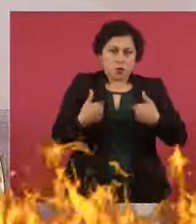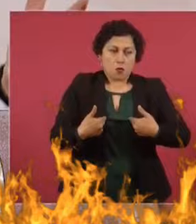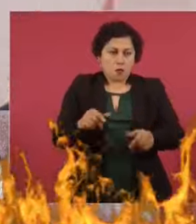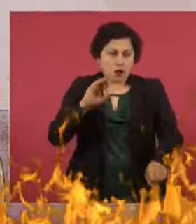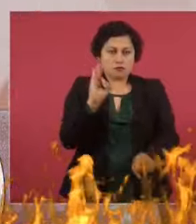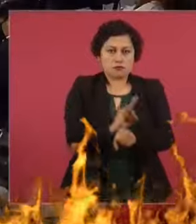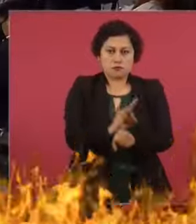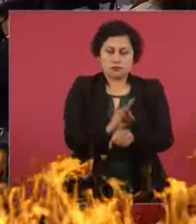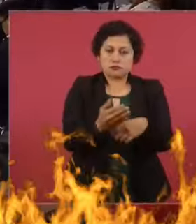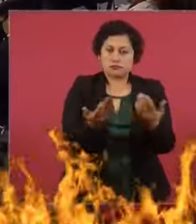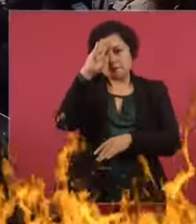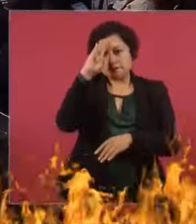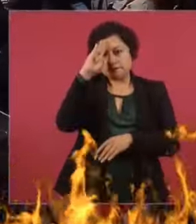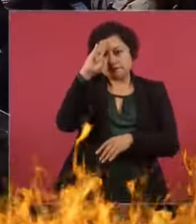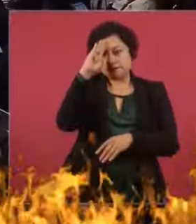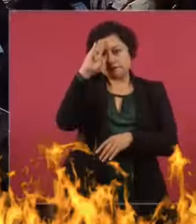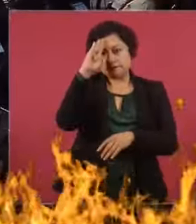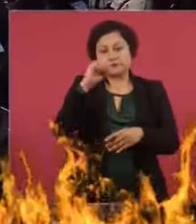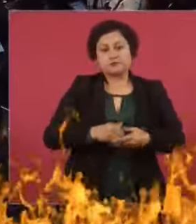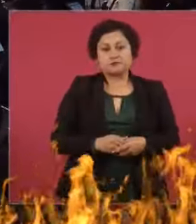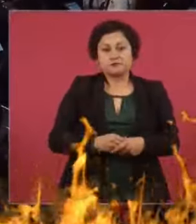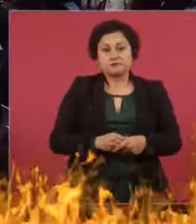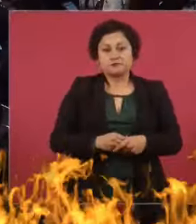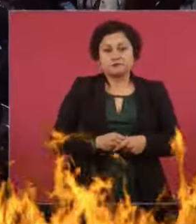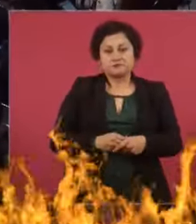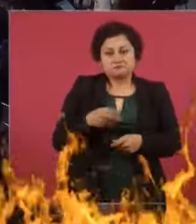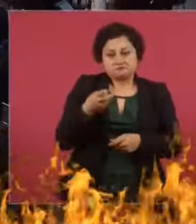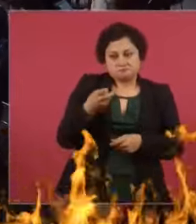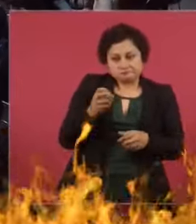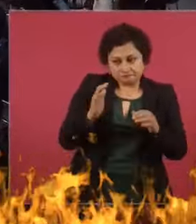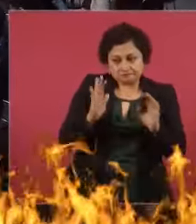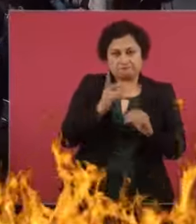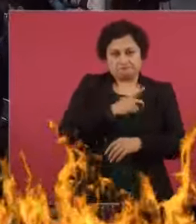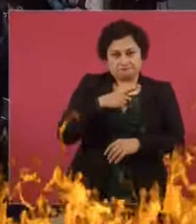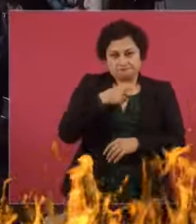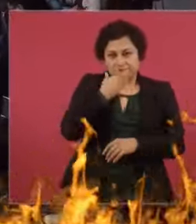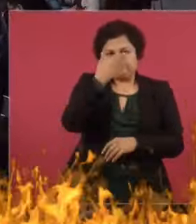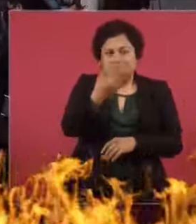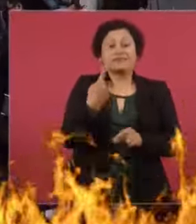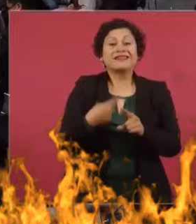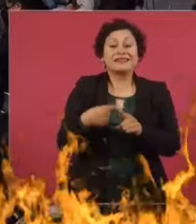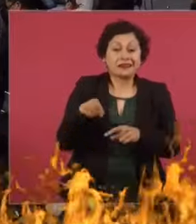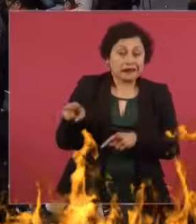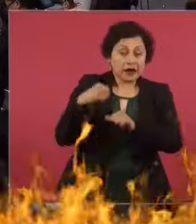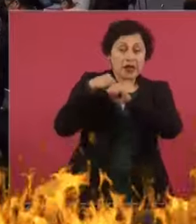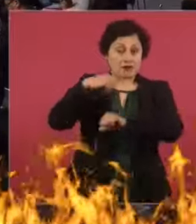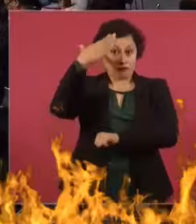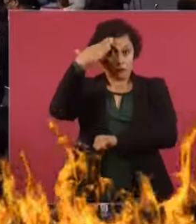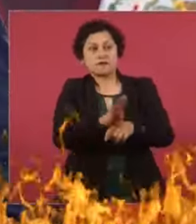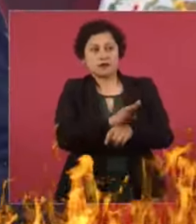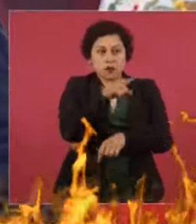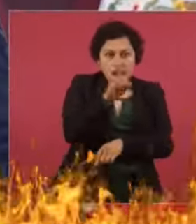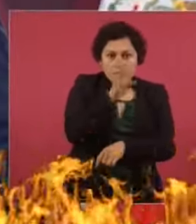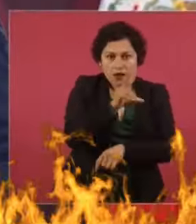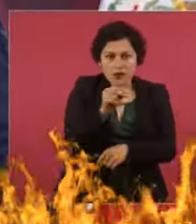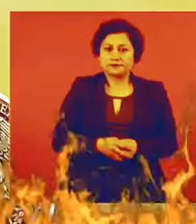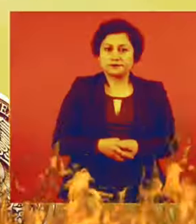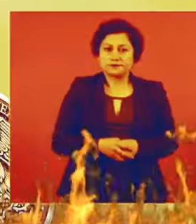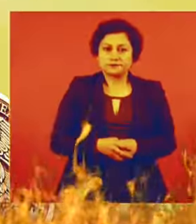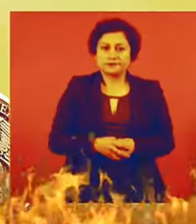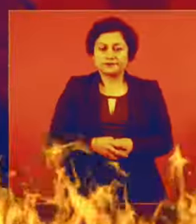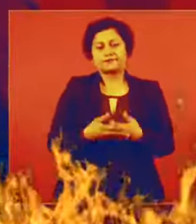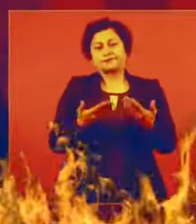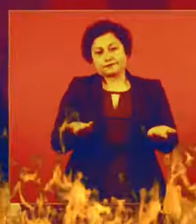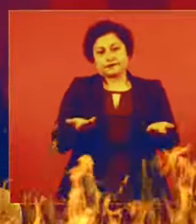no iba a utilizarse mal ni por parte de la autoridad ni por parte de las víctimas pero resulta que sí